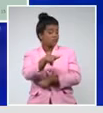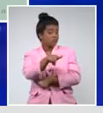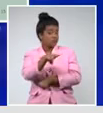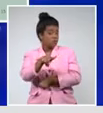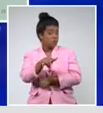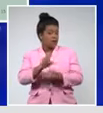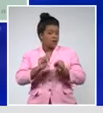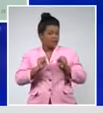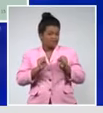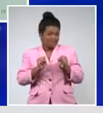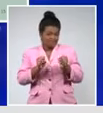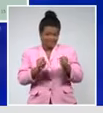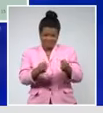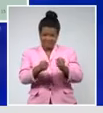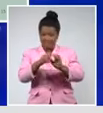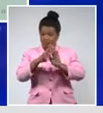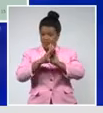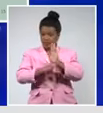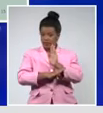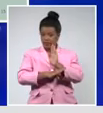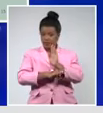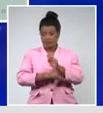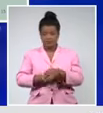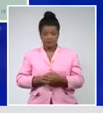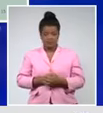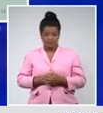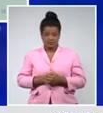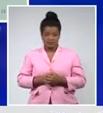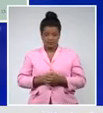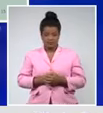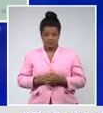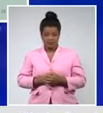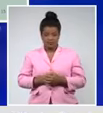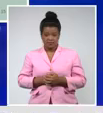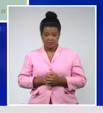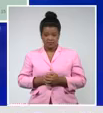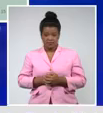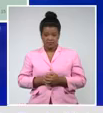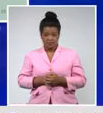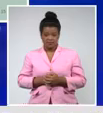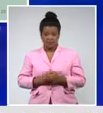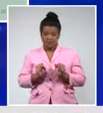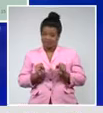aprieta las medidas, un poco de más restricción,